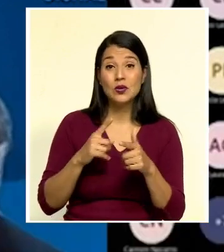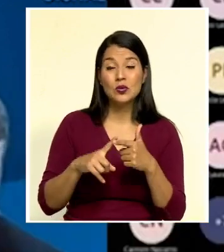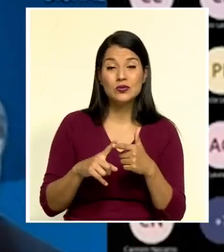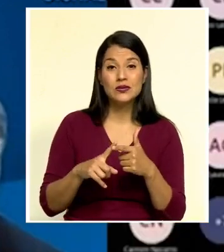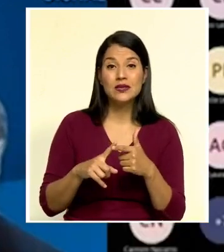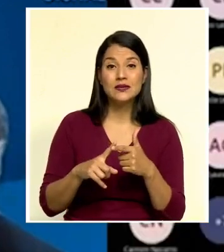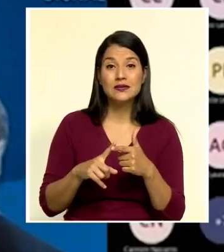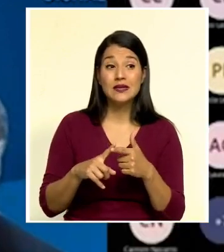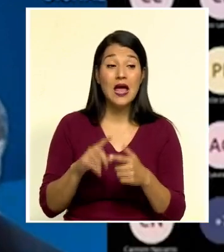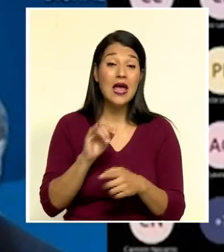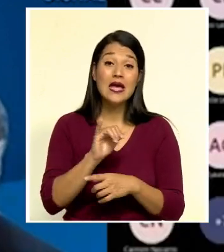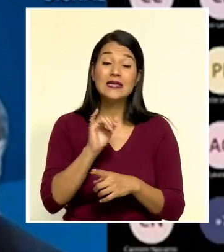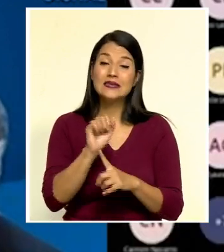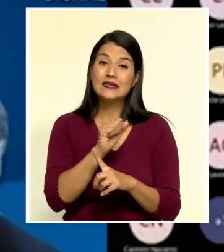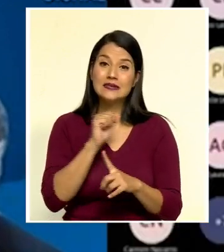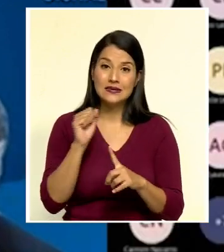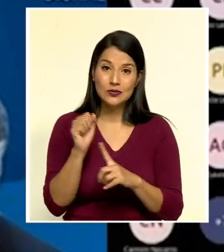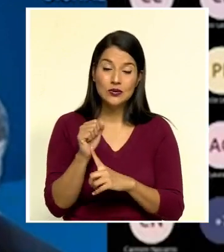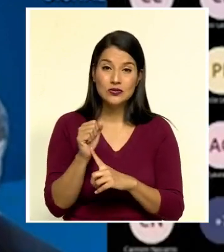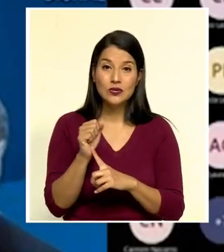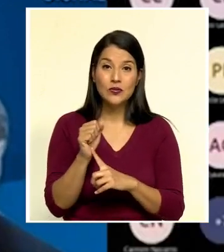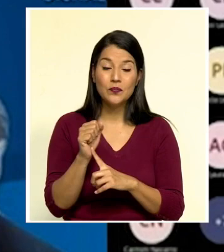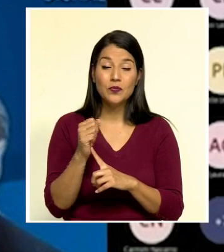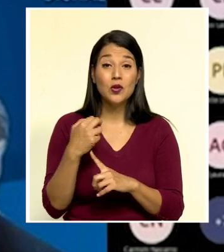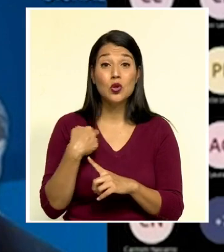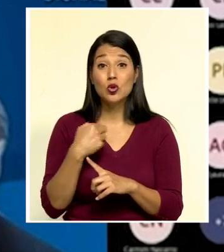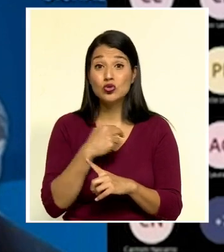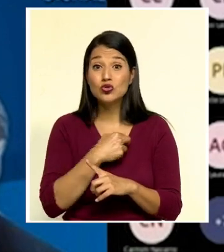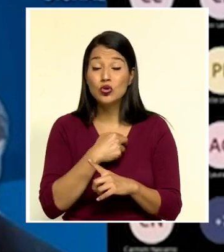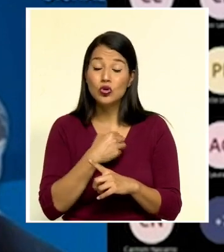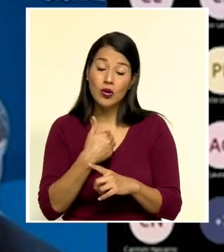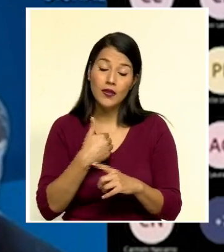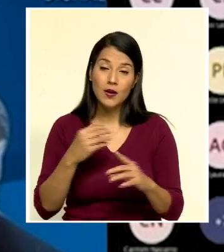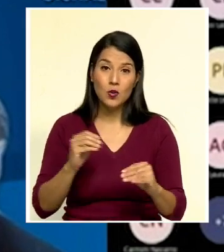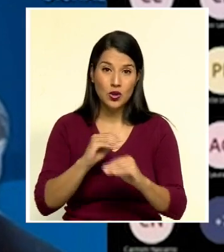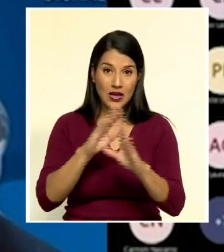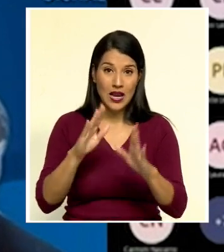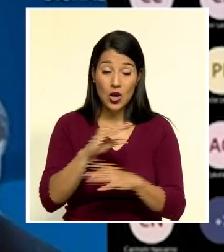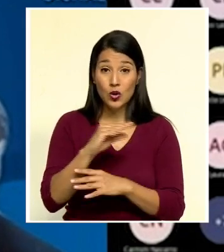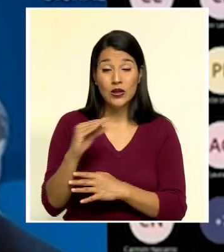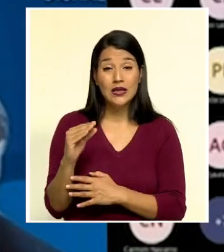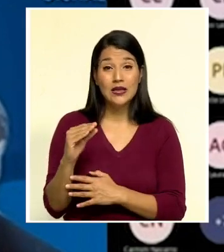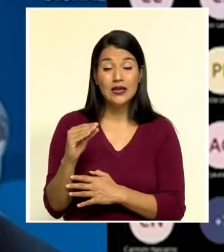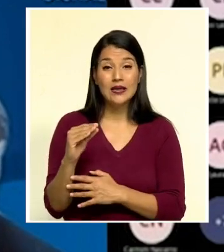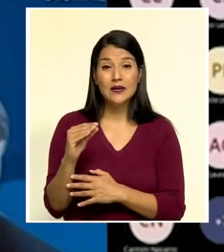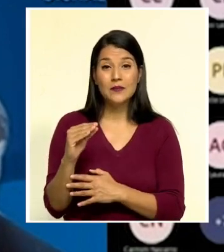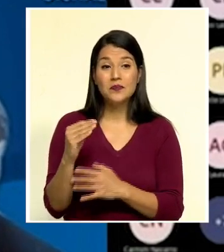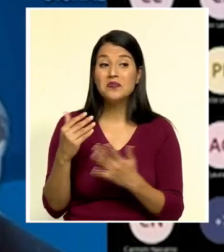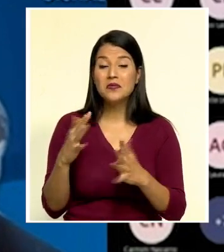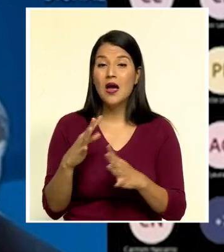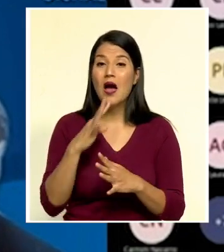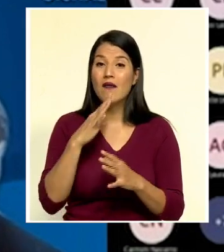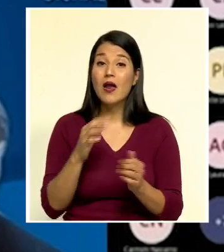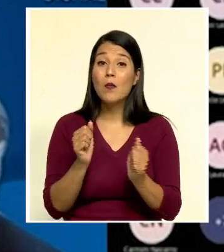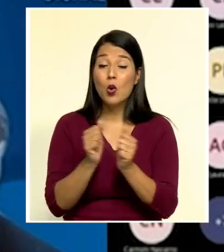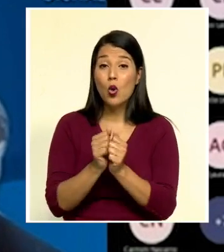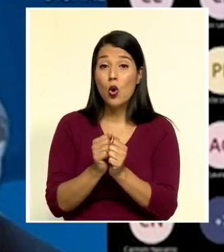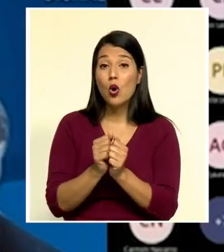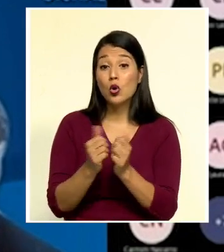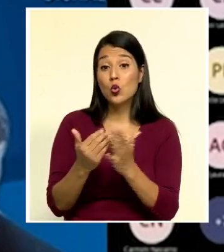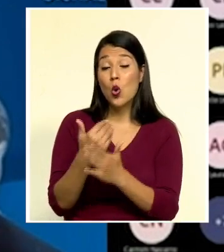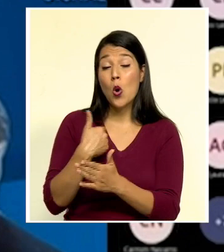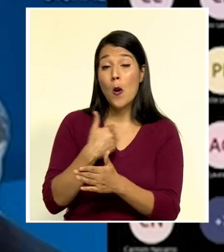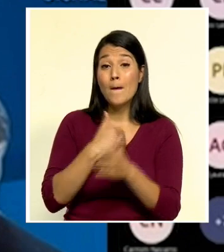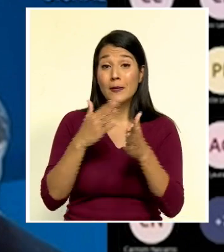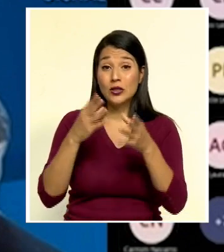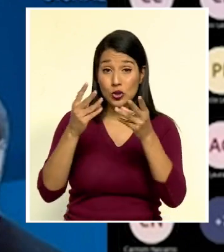que esa situación nosotros estamos claros y ya lo conversamos con don Nogui en ese